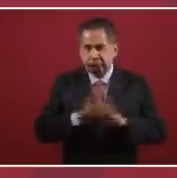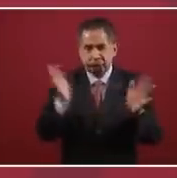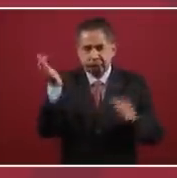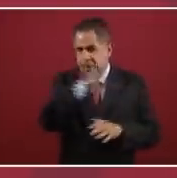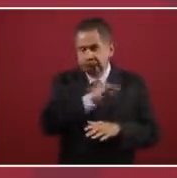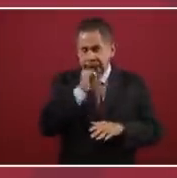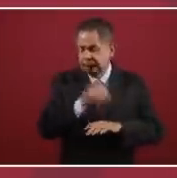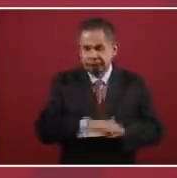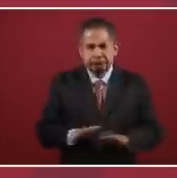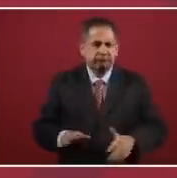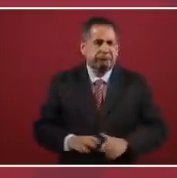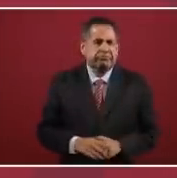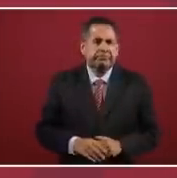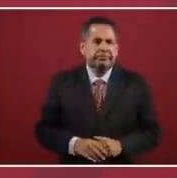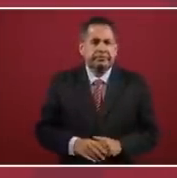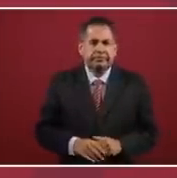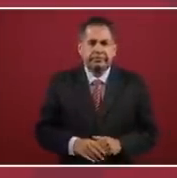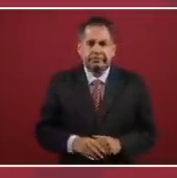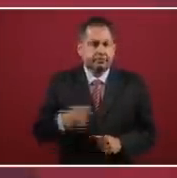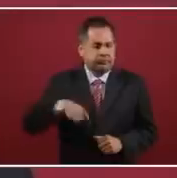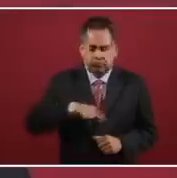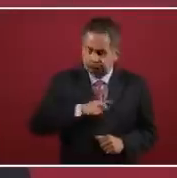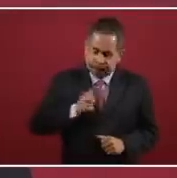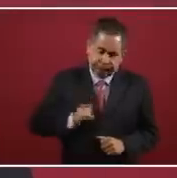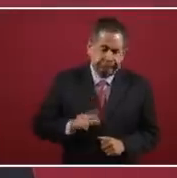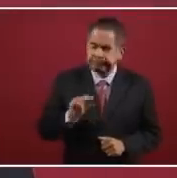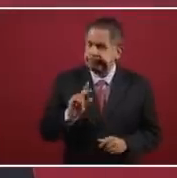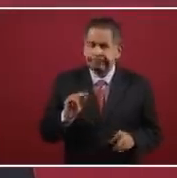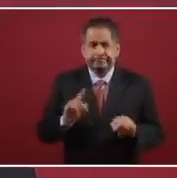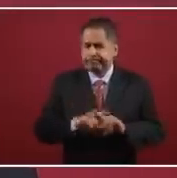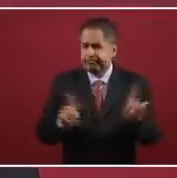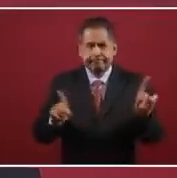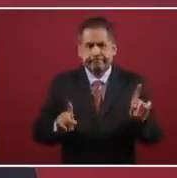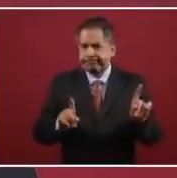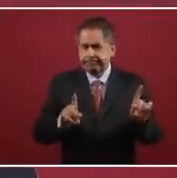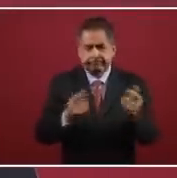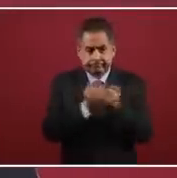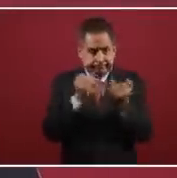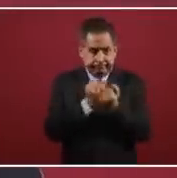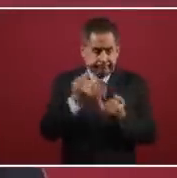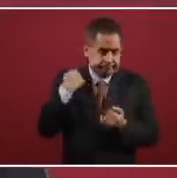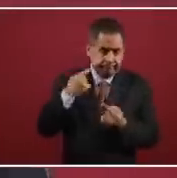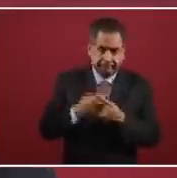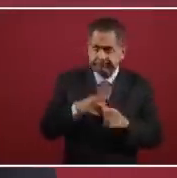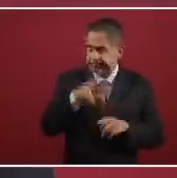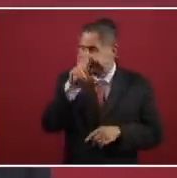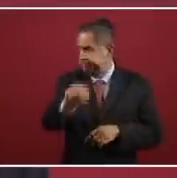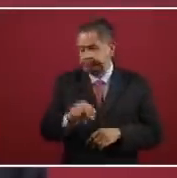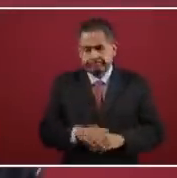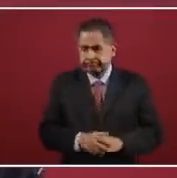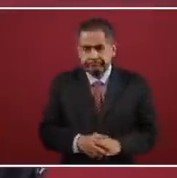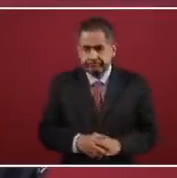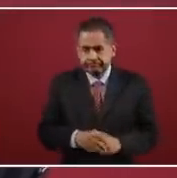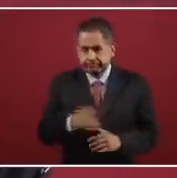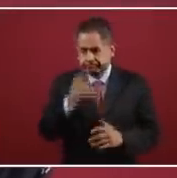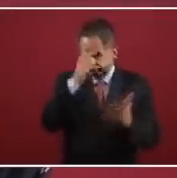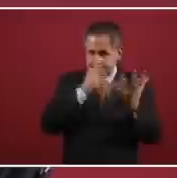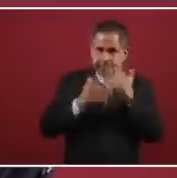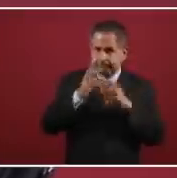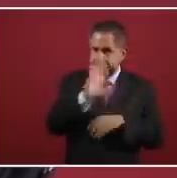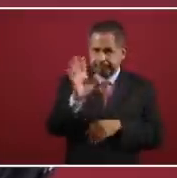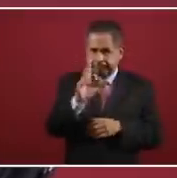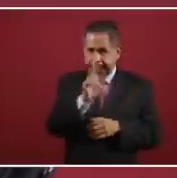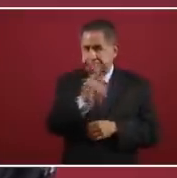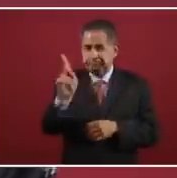completamente. No somos así. No nos deben de confundir.